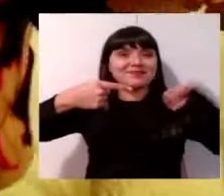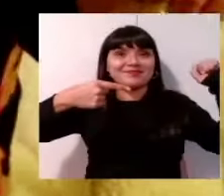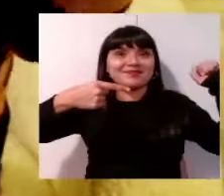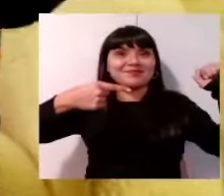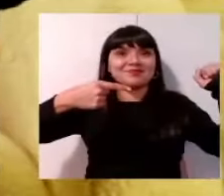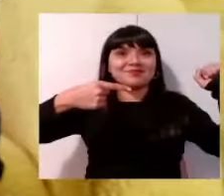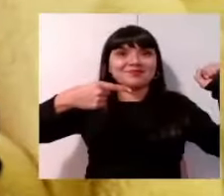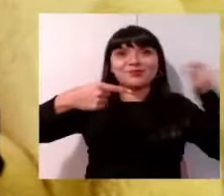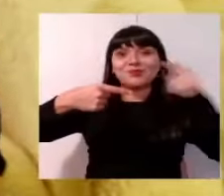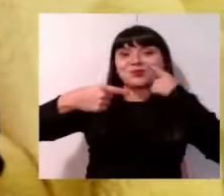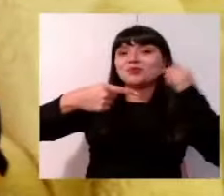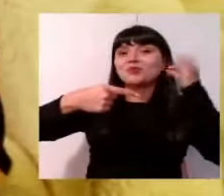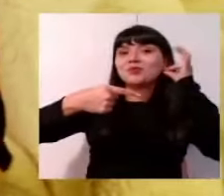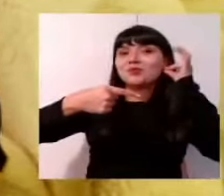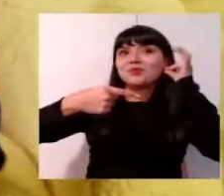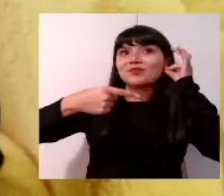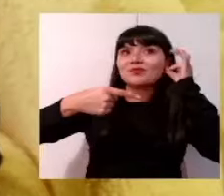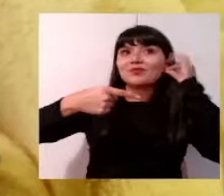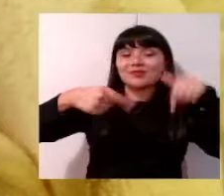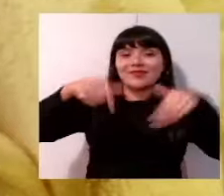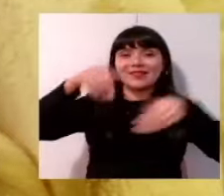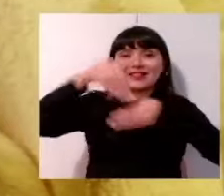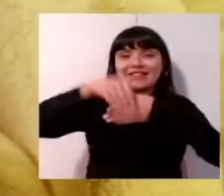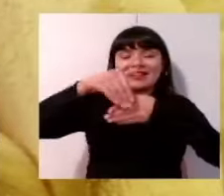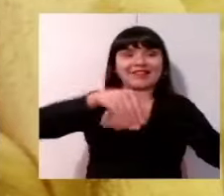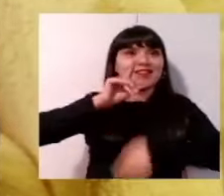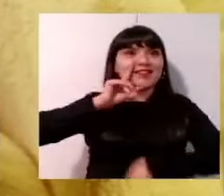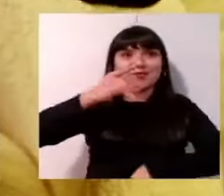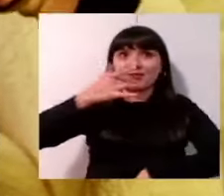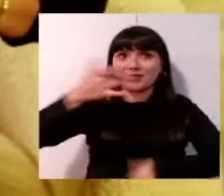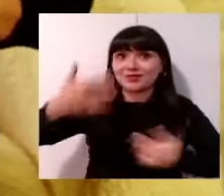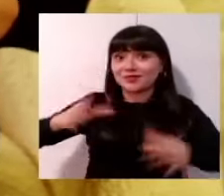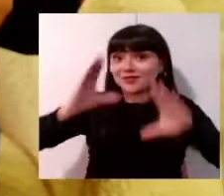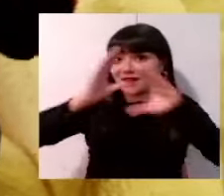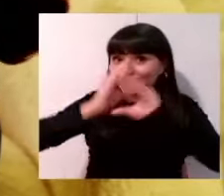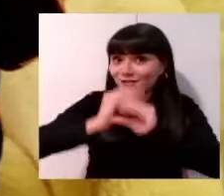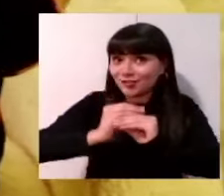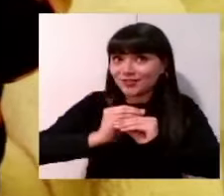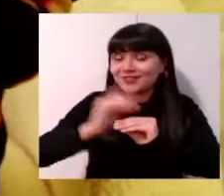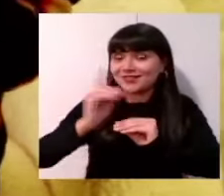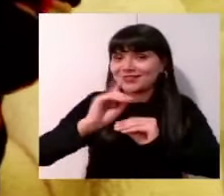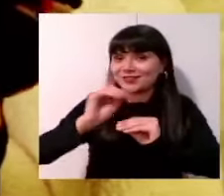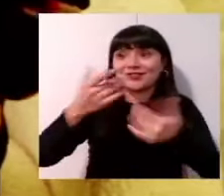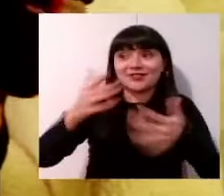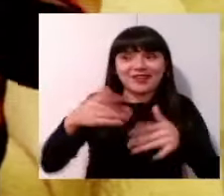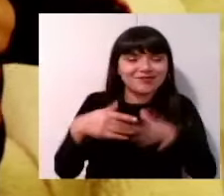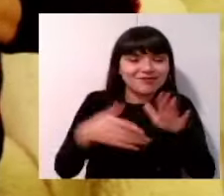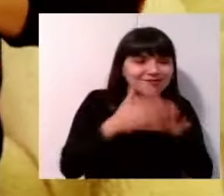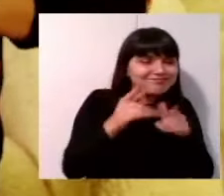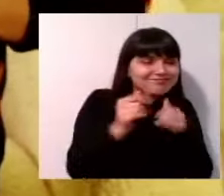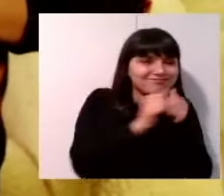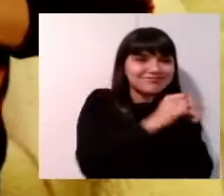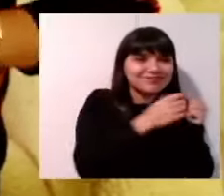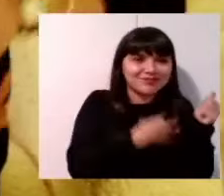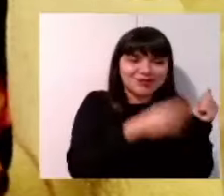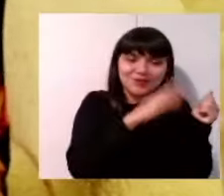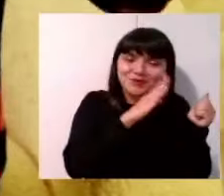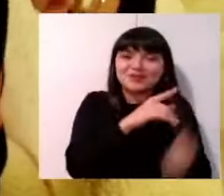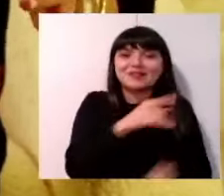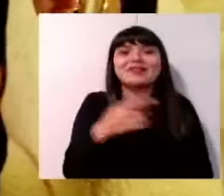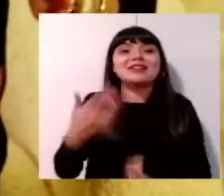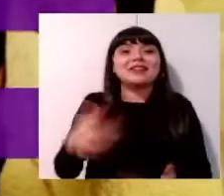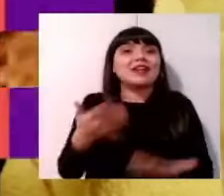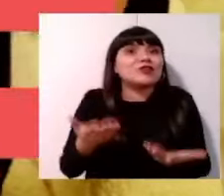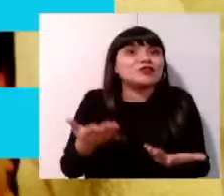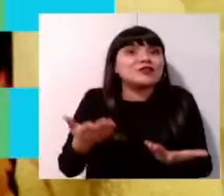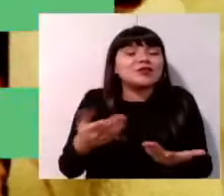ganadora de esta tarde, porque todavía no es noche, pero ya vamos a ir a hacer a dormir a nuestros hijos. Entonces,